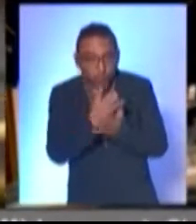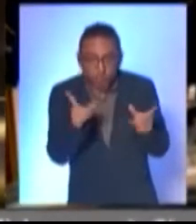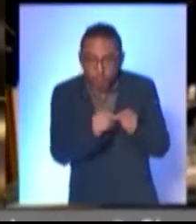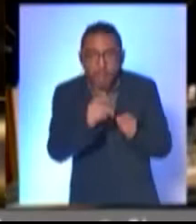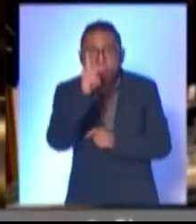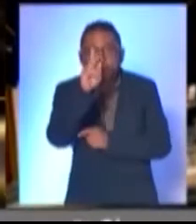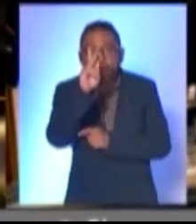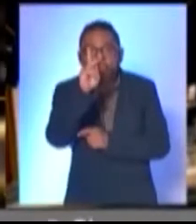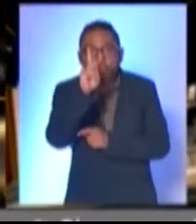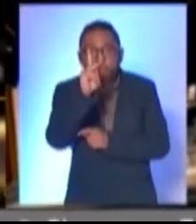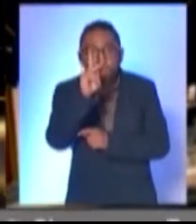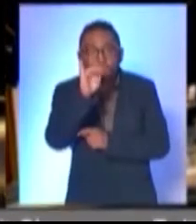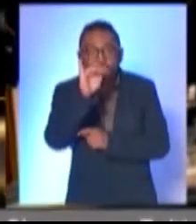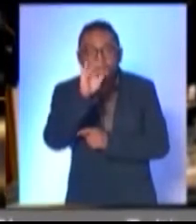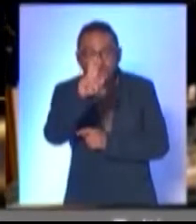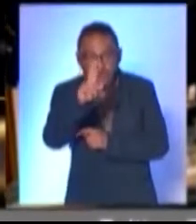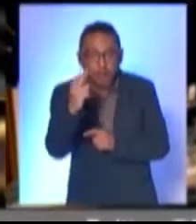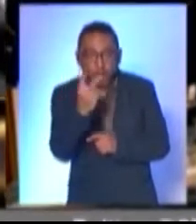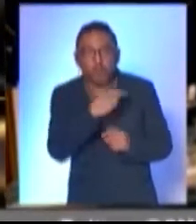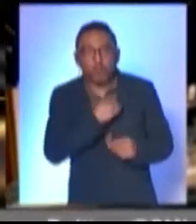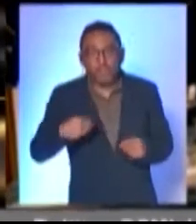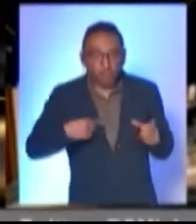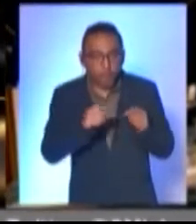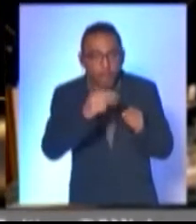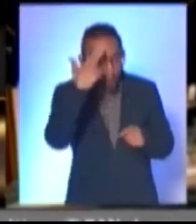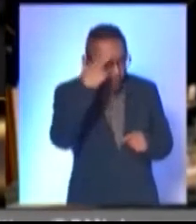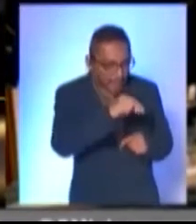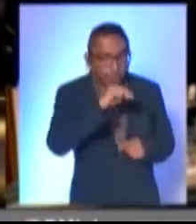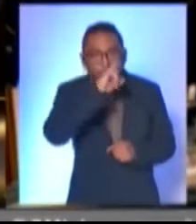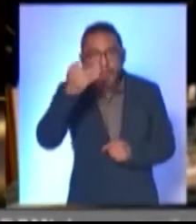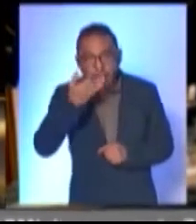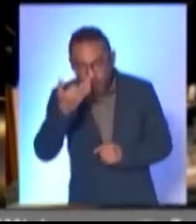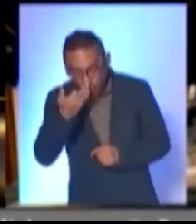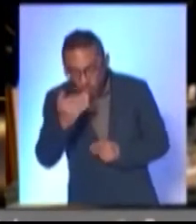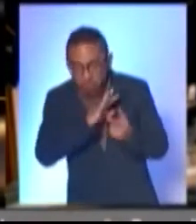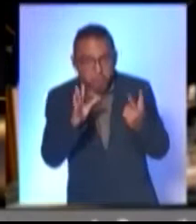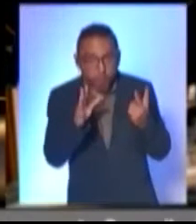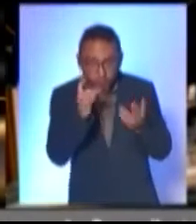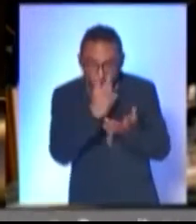Pfizer, para estos 2 municipios segundas dosis que mencionaba Huetamo, Jacona, y lo que es